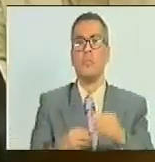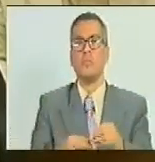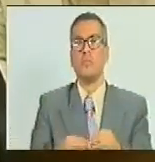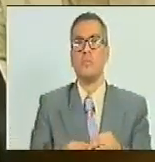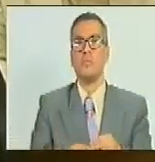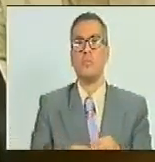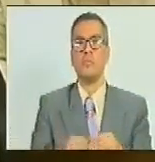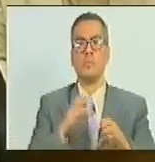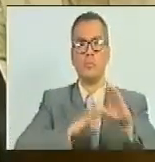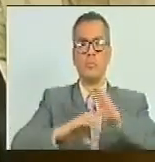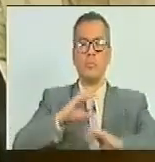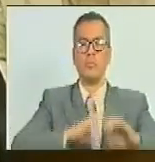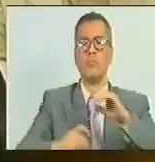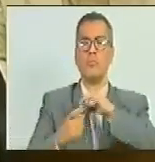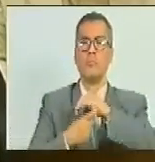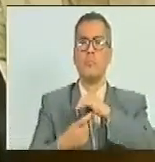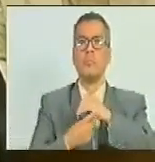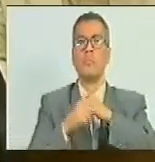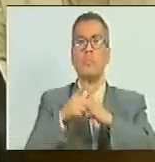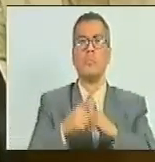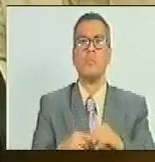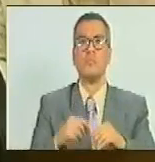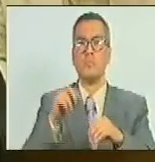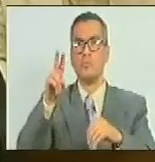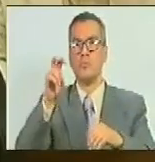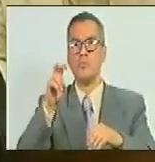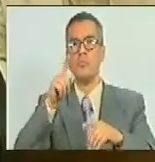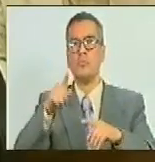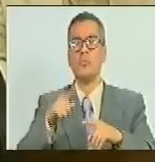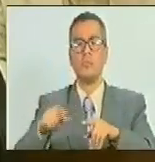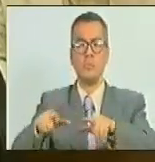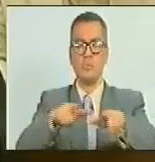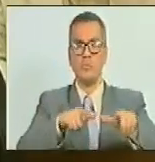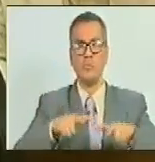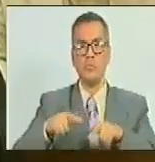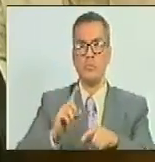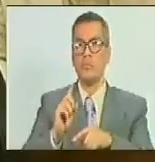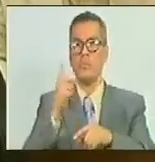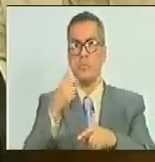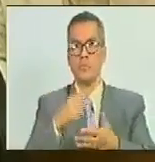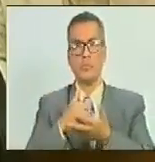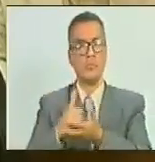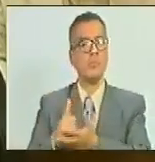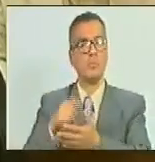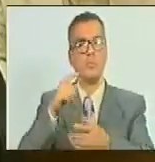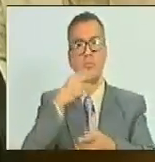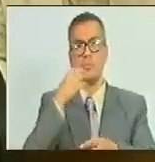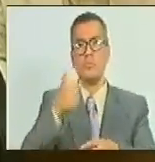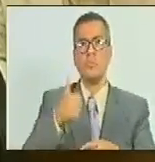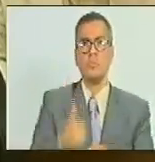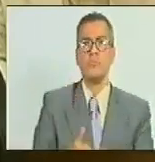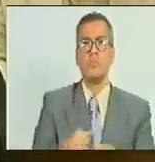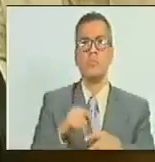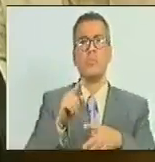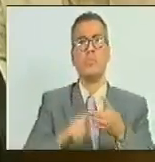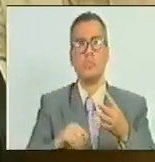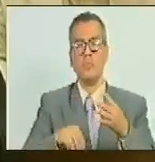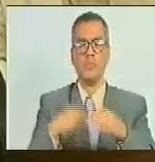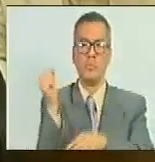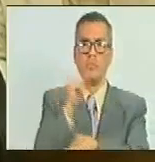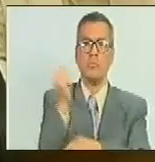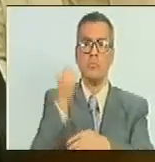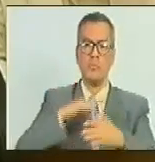la ciencia, la tecnología y la innovación soberana como un patrimonio esencial para derrotar